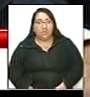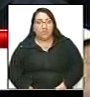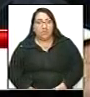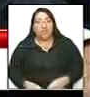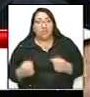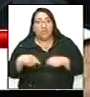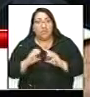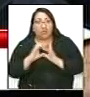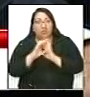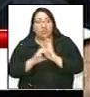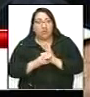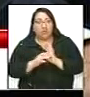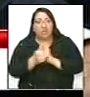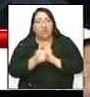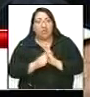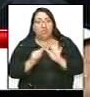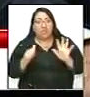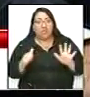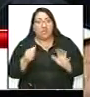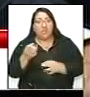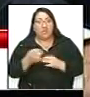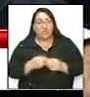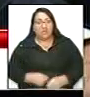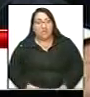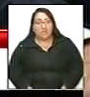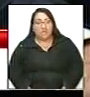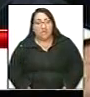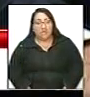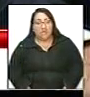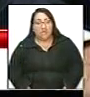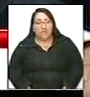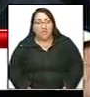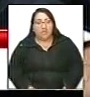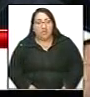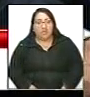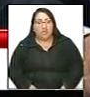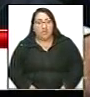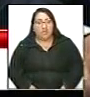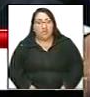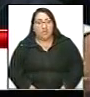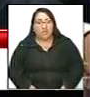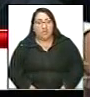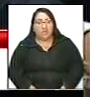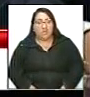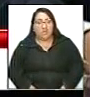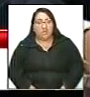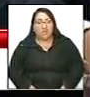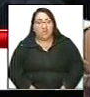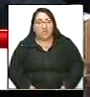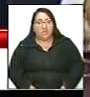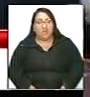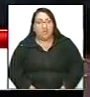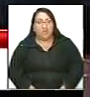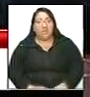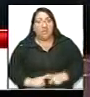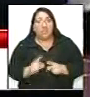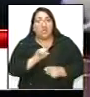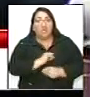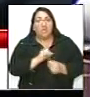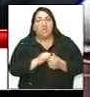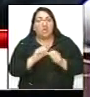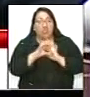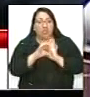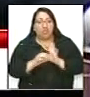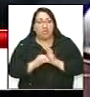la Constitución en el artículo 6 establece, dice, la estructura y funcionamiento de las entidades previstas en la